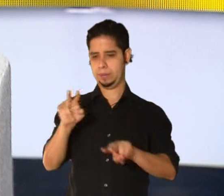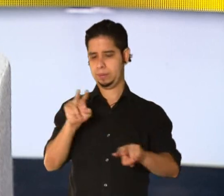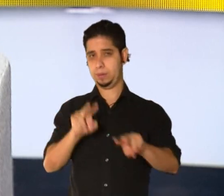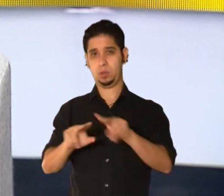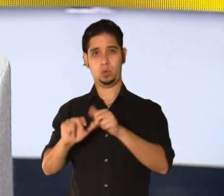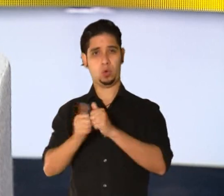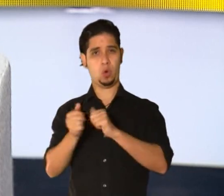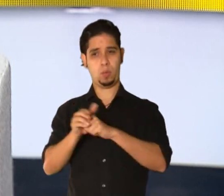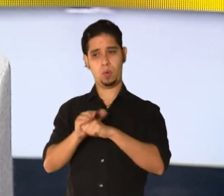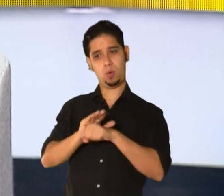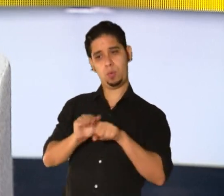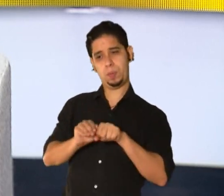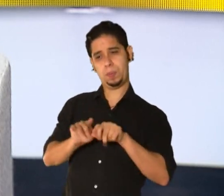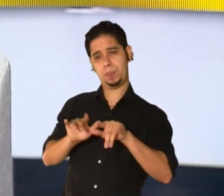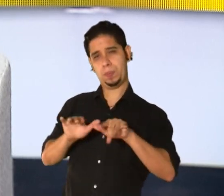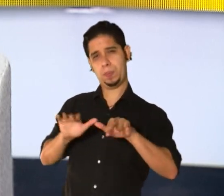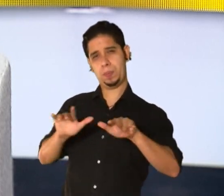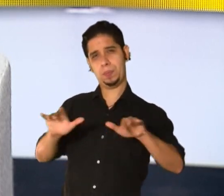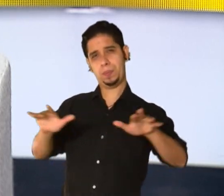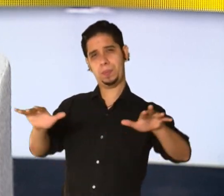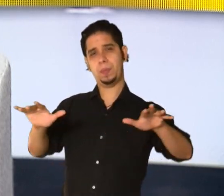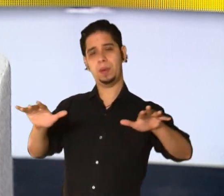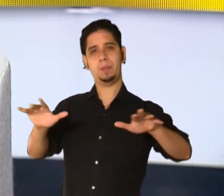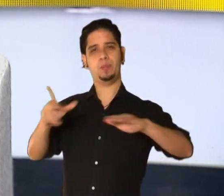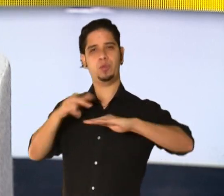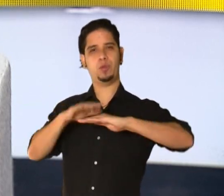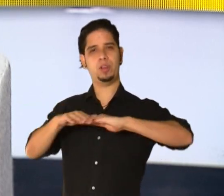progresando esta infección a través de la isla.